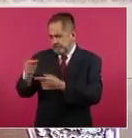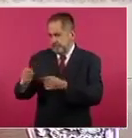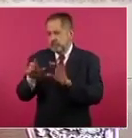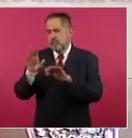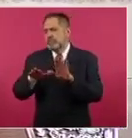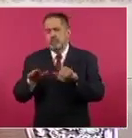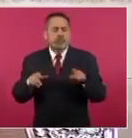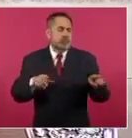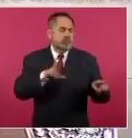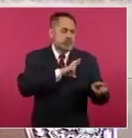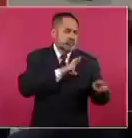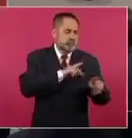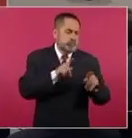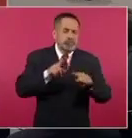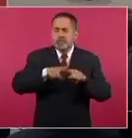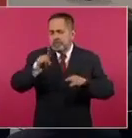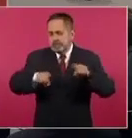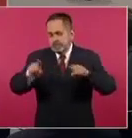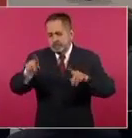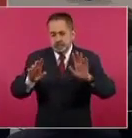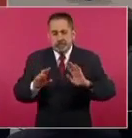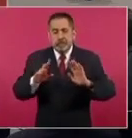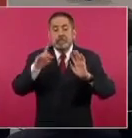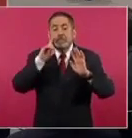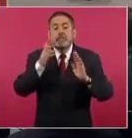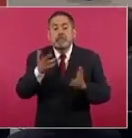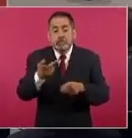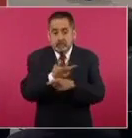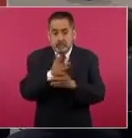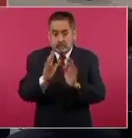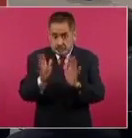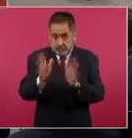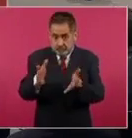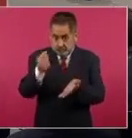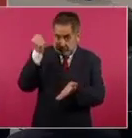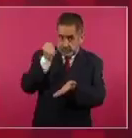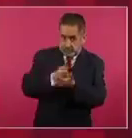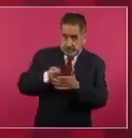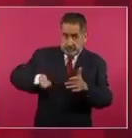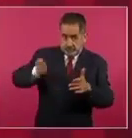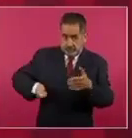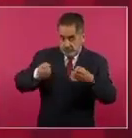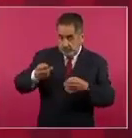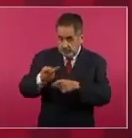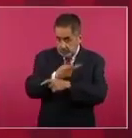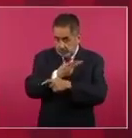propietarios privados. Hay que ver si eso ya está